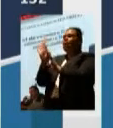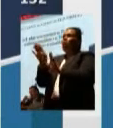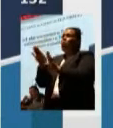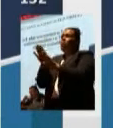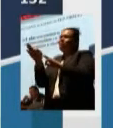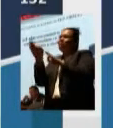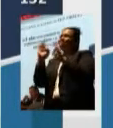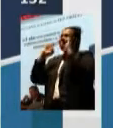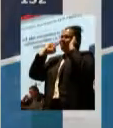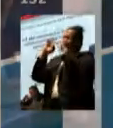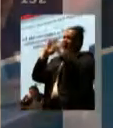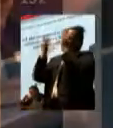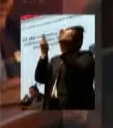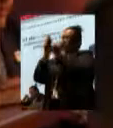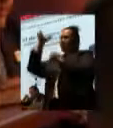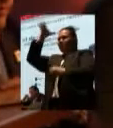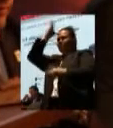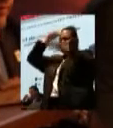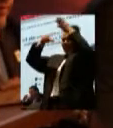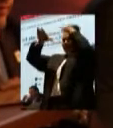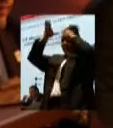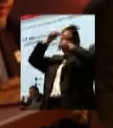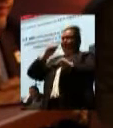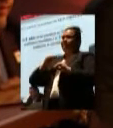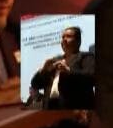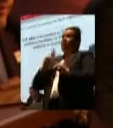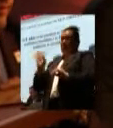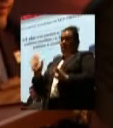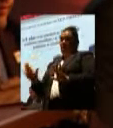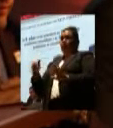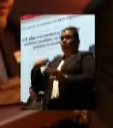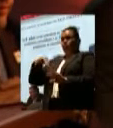buenos resultados como los que da la Universidad de